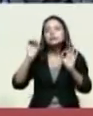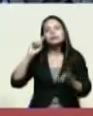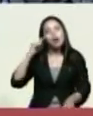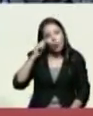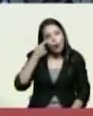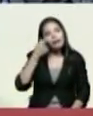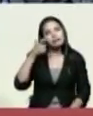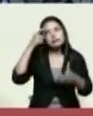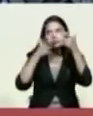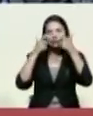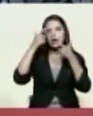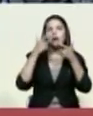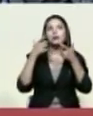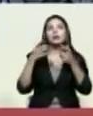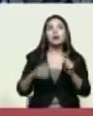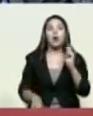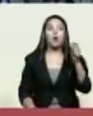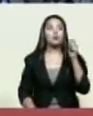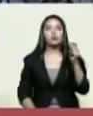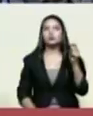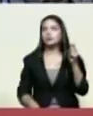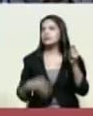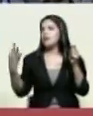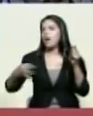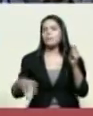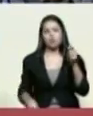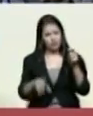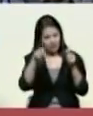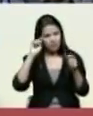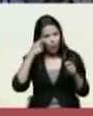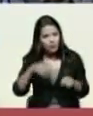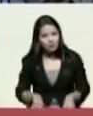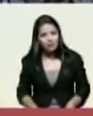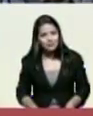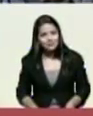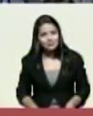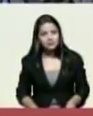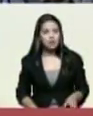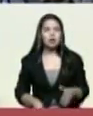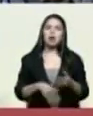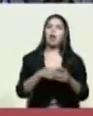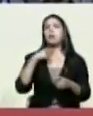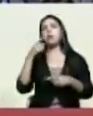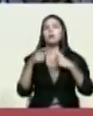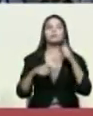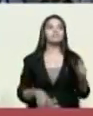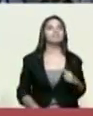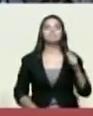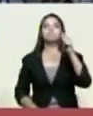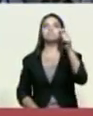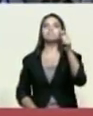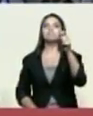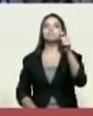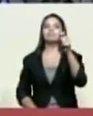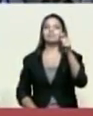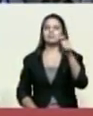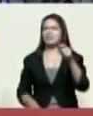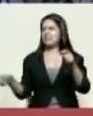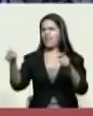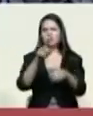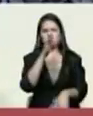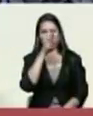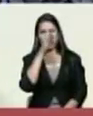recuerdan. Comandante Chávez cargaba esta Constitución para arriba y para abajo, ¿no se acuerdan? La sacaba. Llegó inclusive, y ellos se